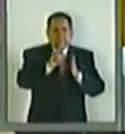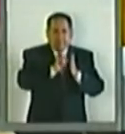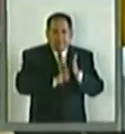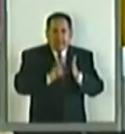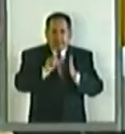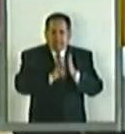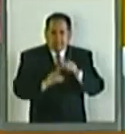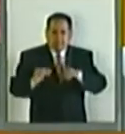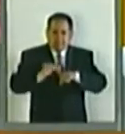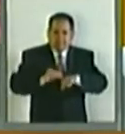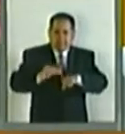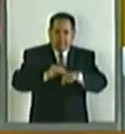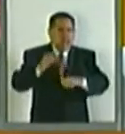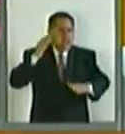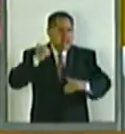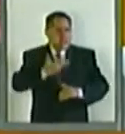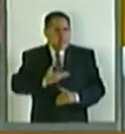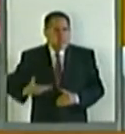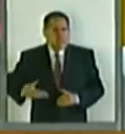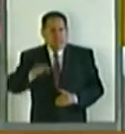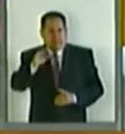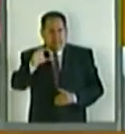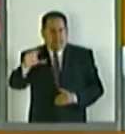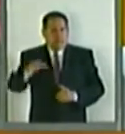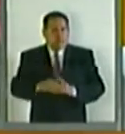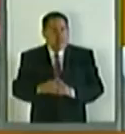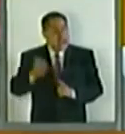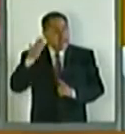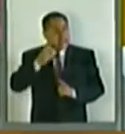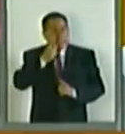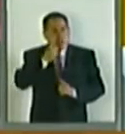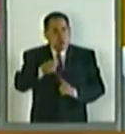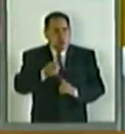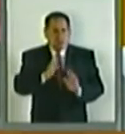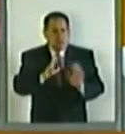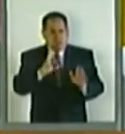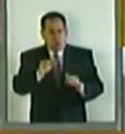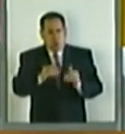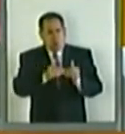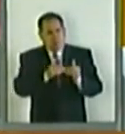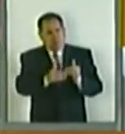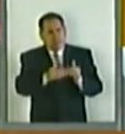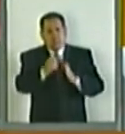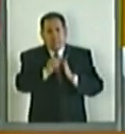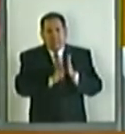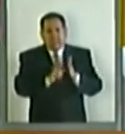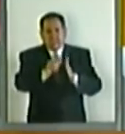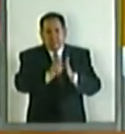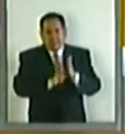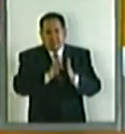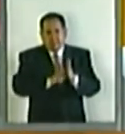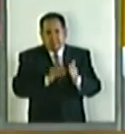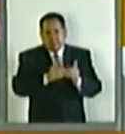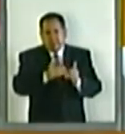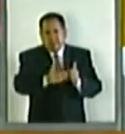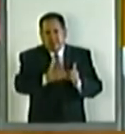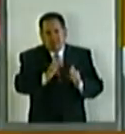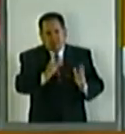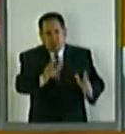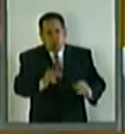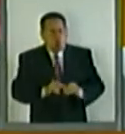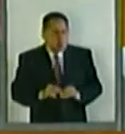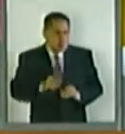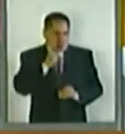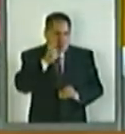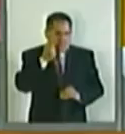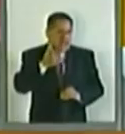el expresidente Calderón. Se precisó que ya no habría más alzas mensuales en un aumento